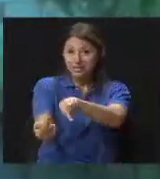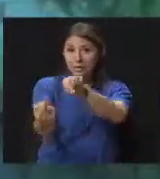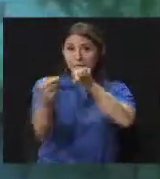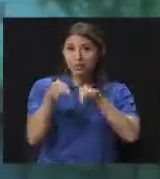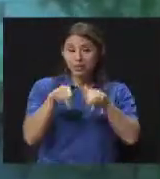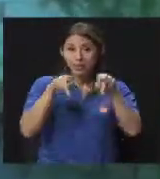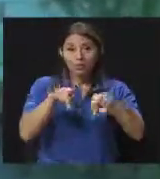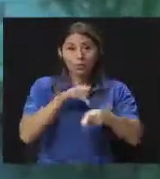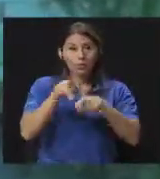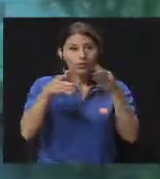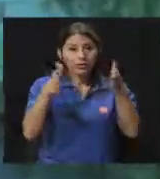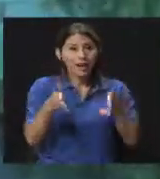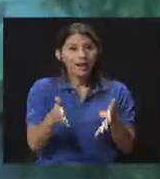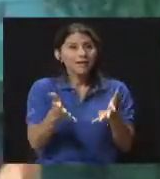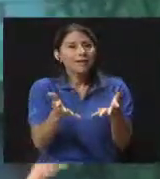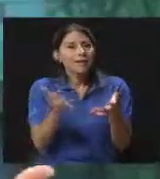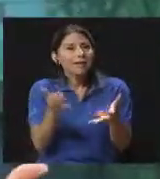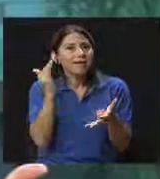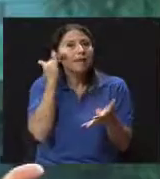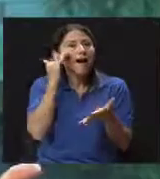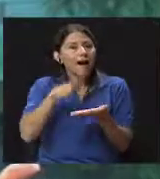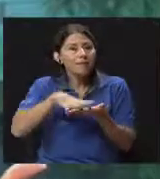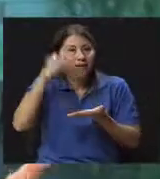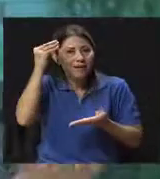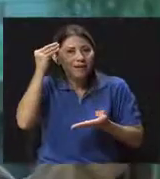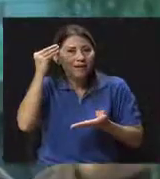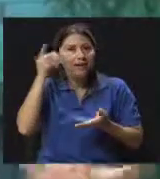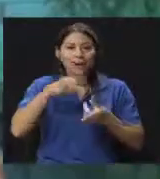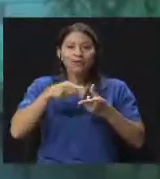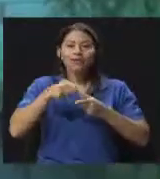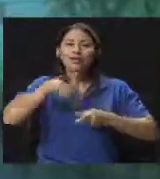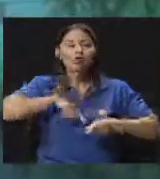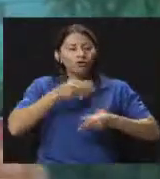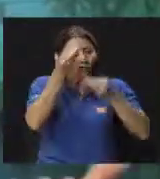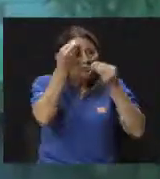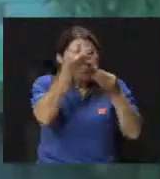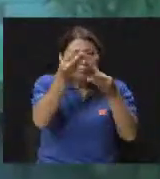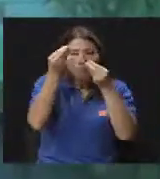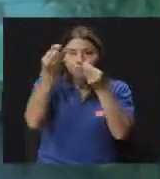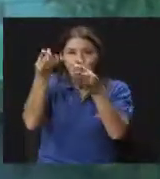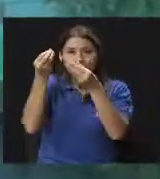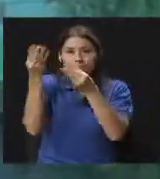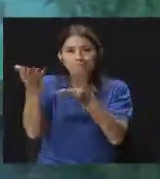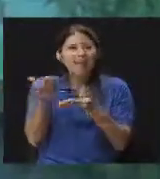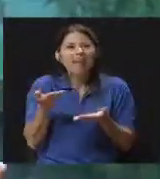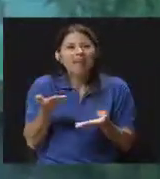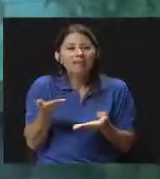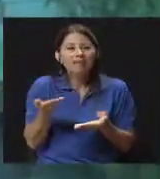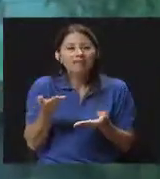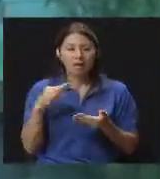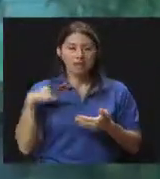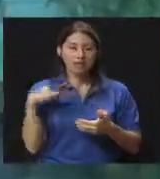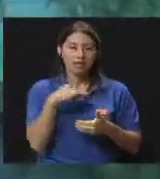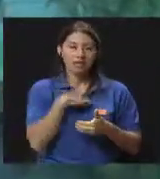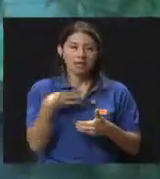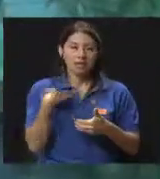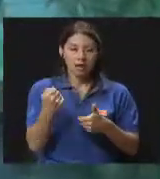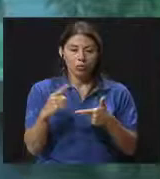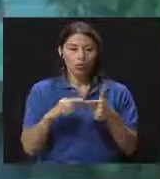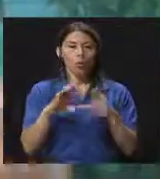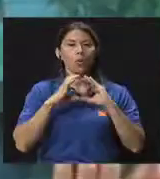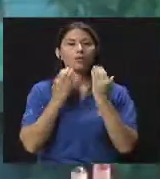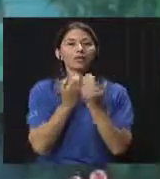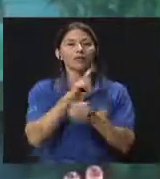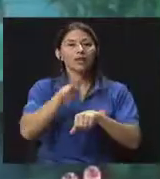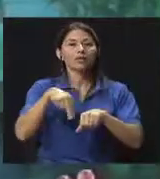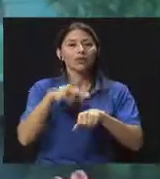que quieren actualizarse, poner al alcance pues las informaciones que el Ministerio de Salud, que la Comisión Nacional de Lactancia Materna